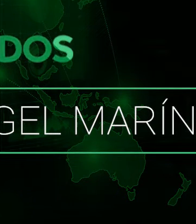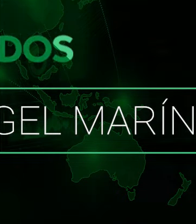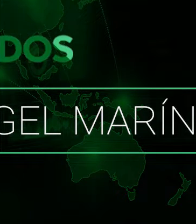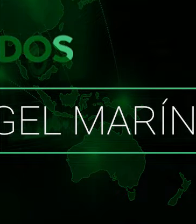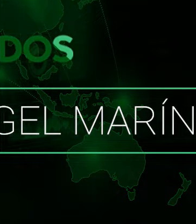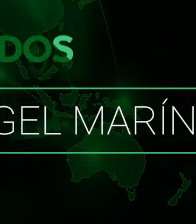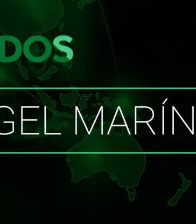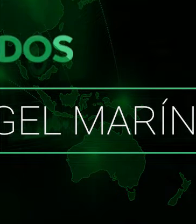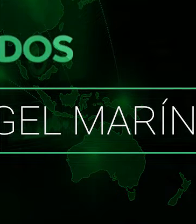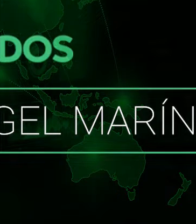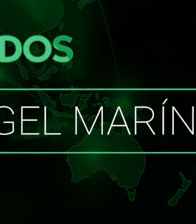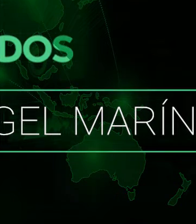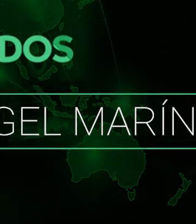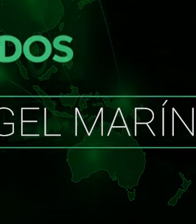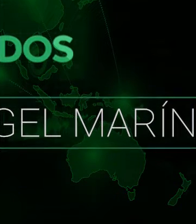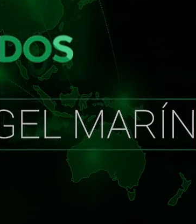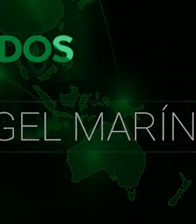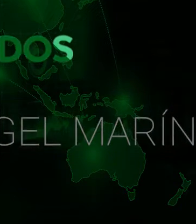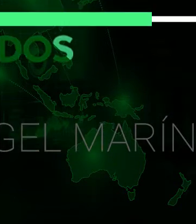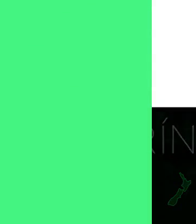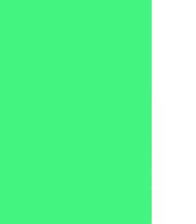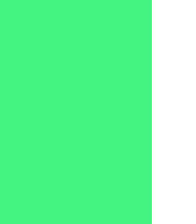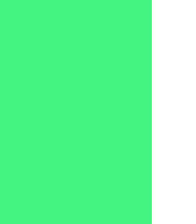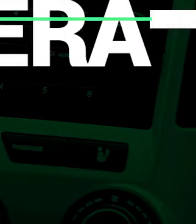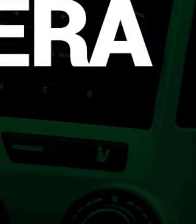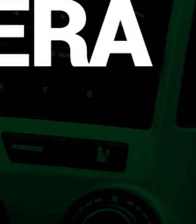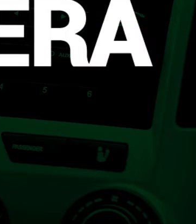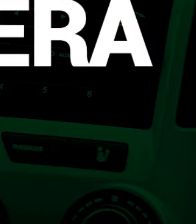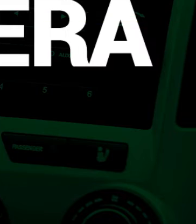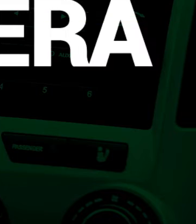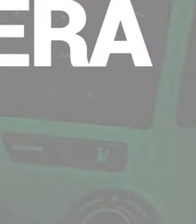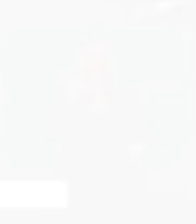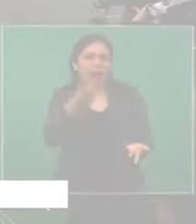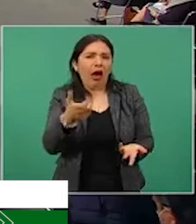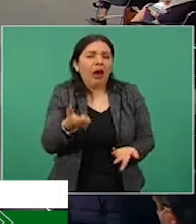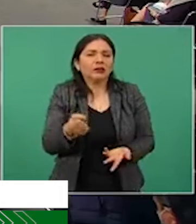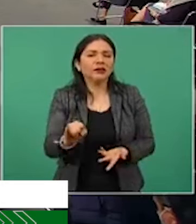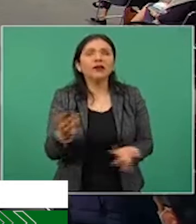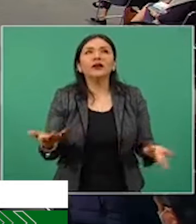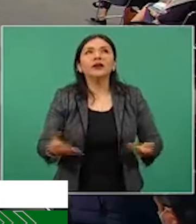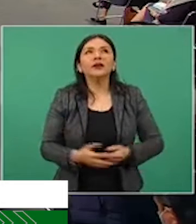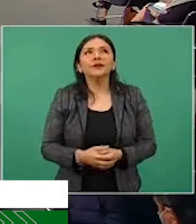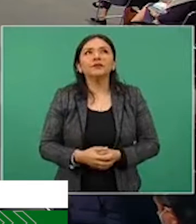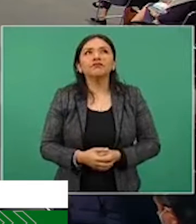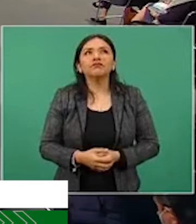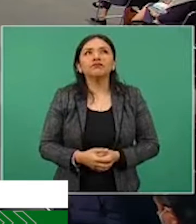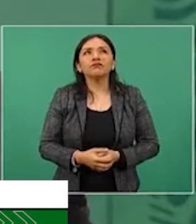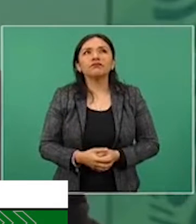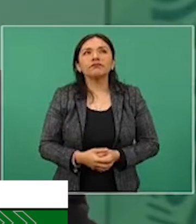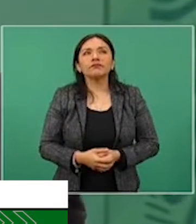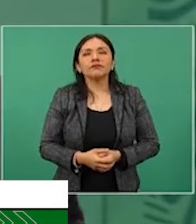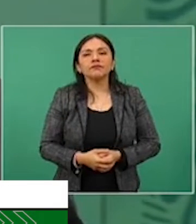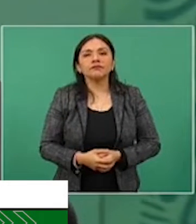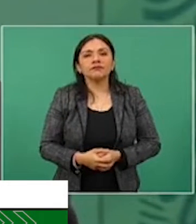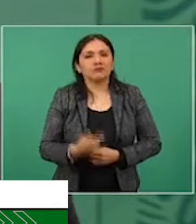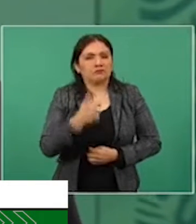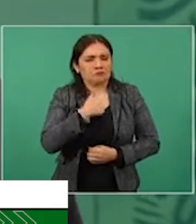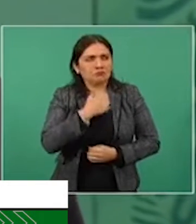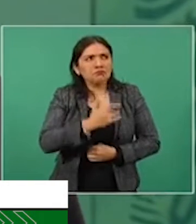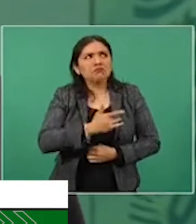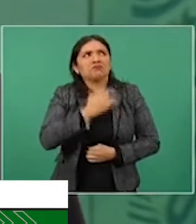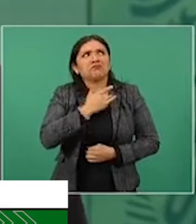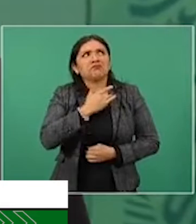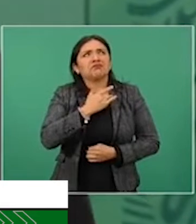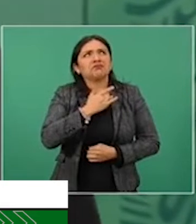Marín. Quédese con nosotros, aquí están las noticias. La mañanera. En la conferencia de prensa de este lunes,